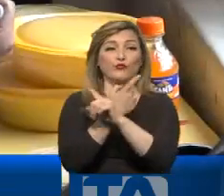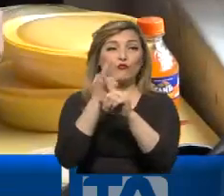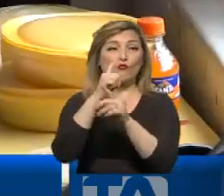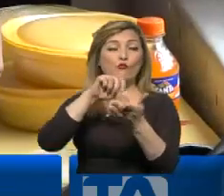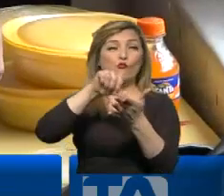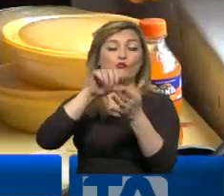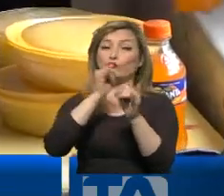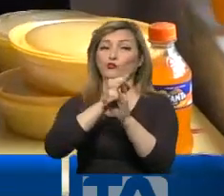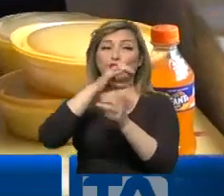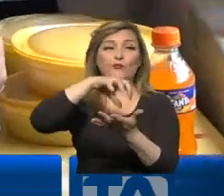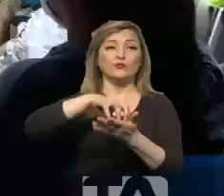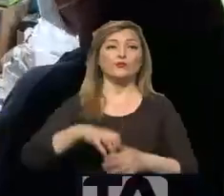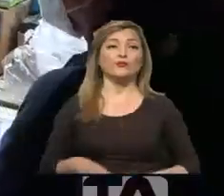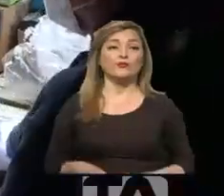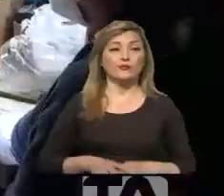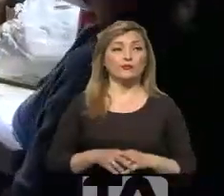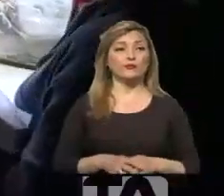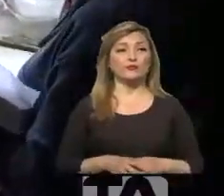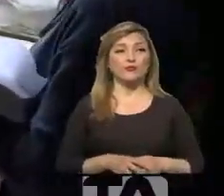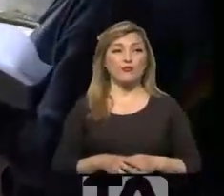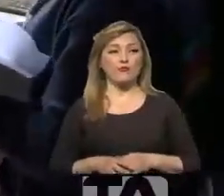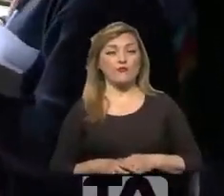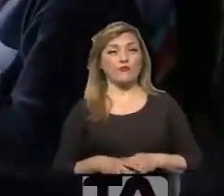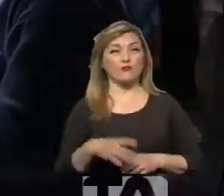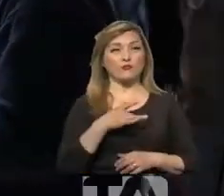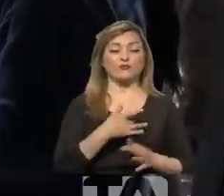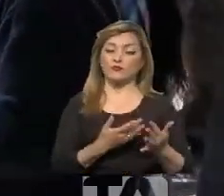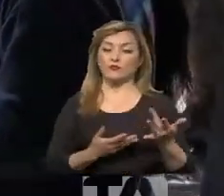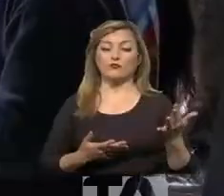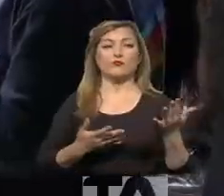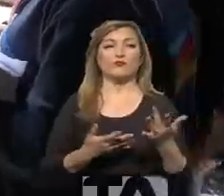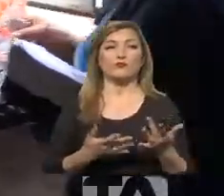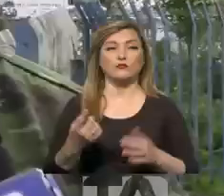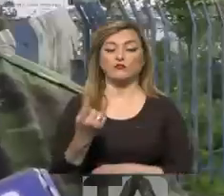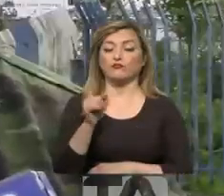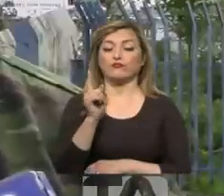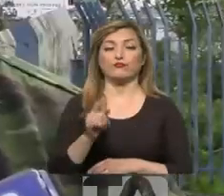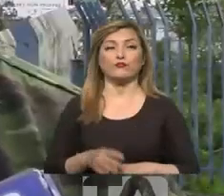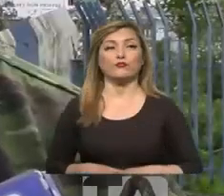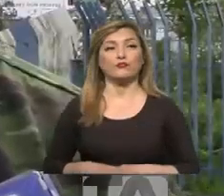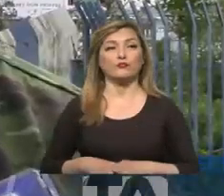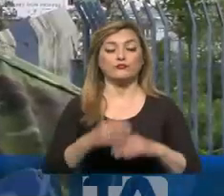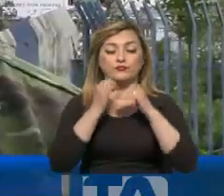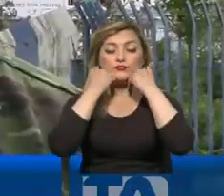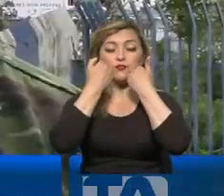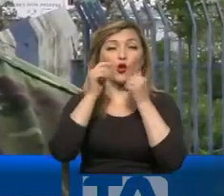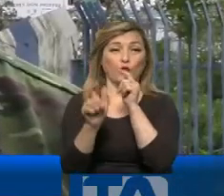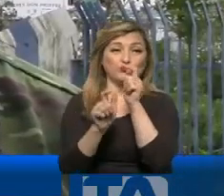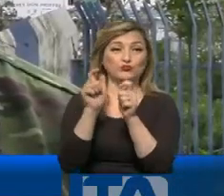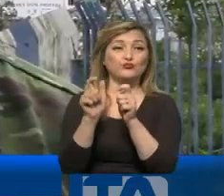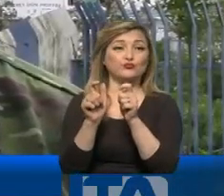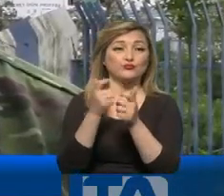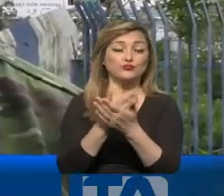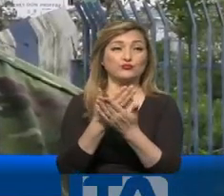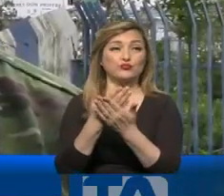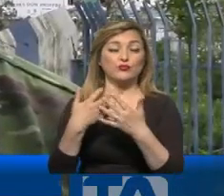de instituciones de la provincia, como diciéndoles que no pierdan la esperanza y que no están solos. El cariño, el aprecio que tienen por sus